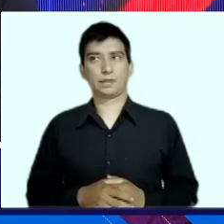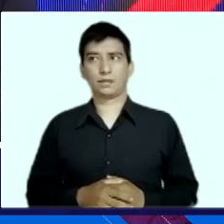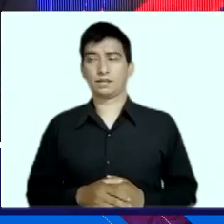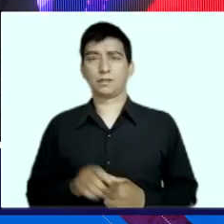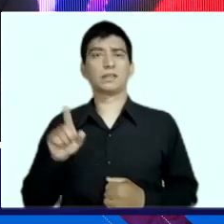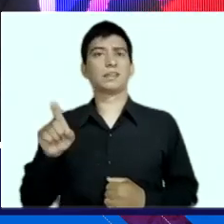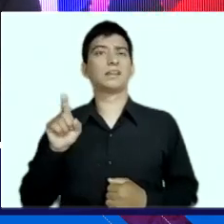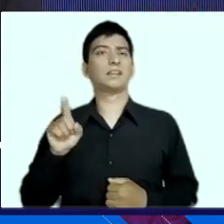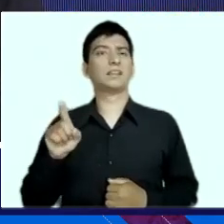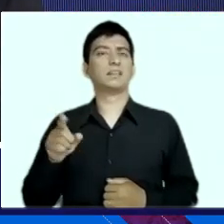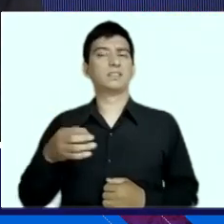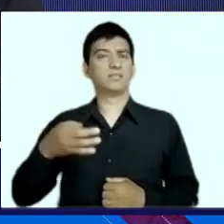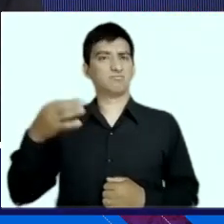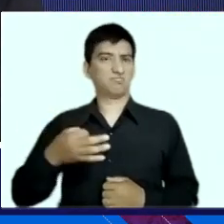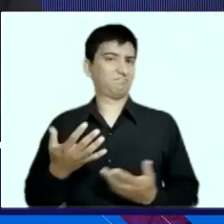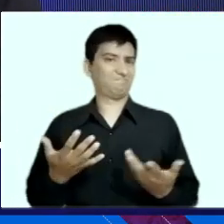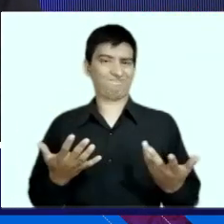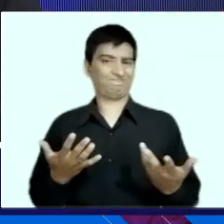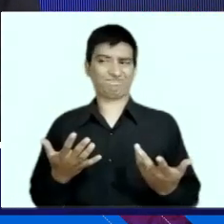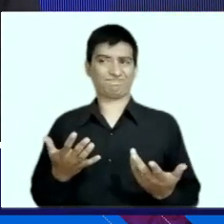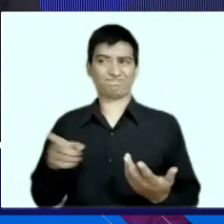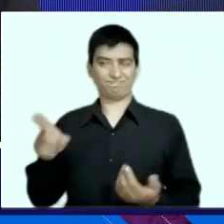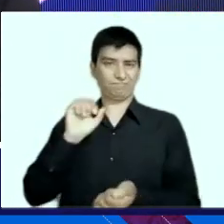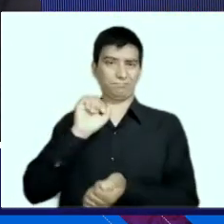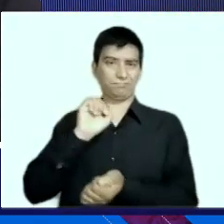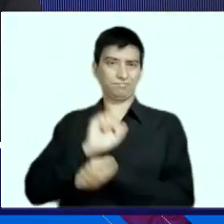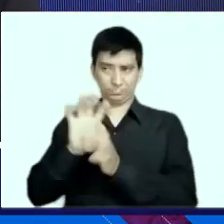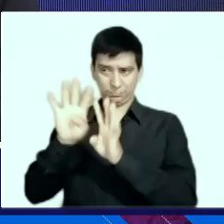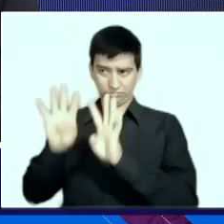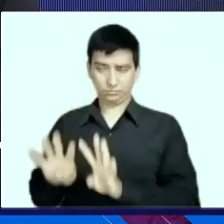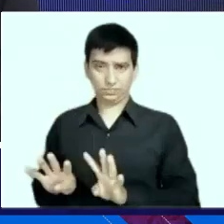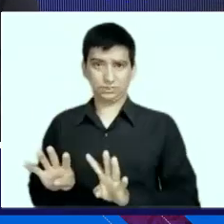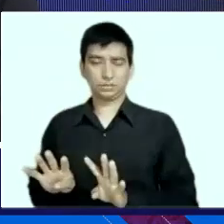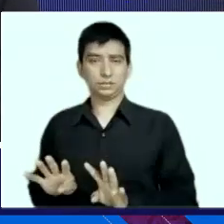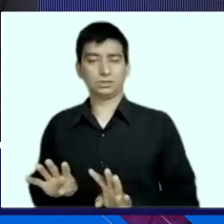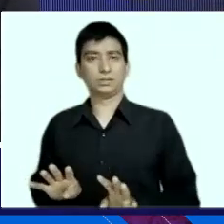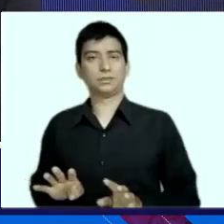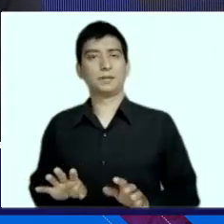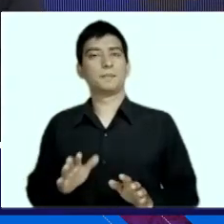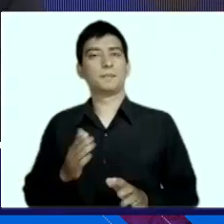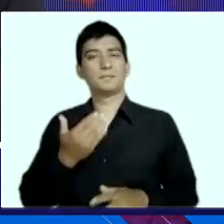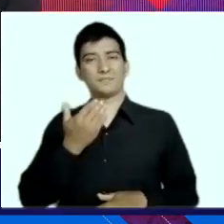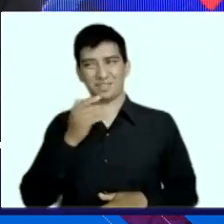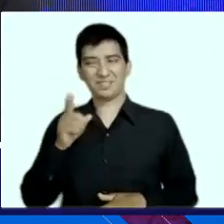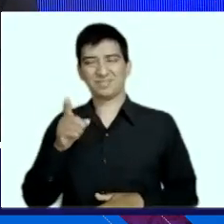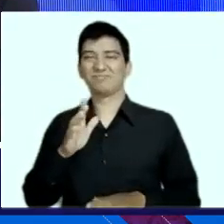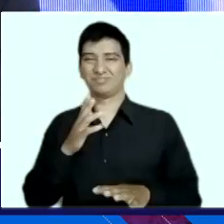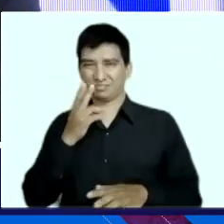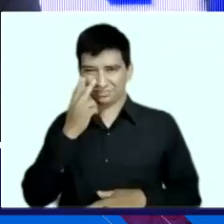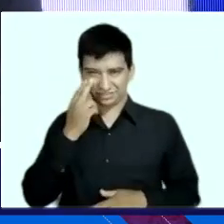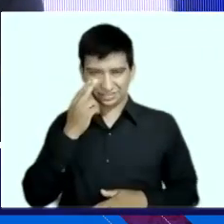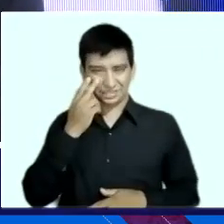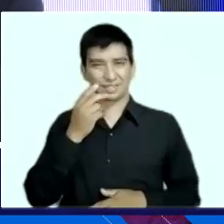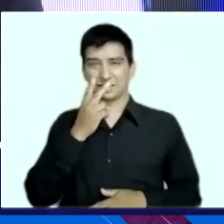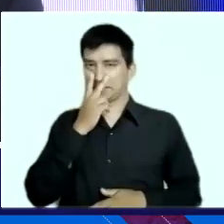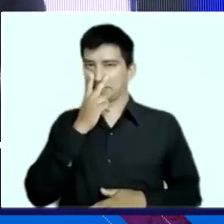una sociedad. Entonces, está bien que busque su paz, pero yo veo también que es estrategia y es marketing para la iglesia, porque no te